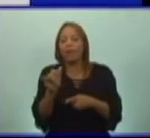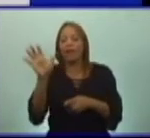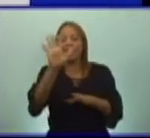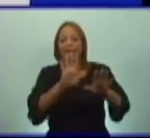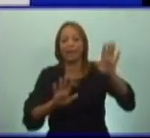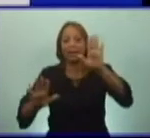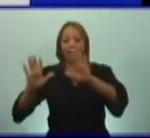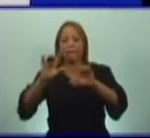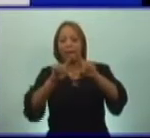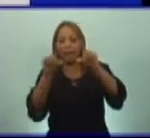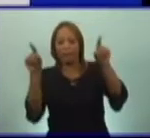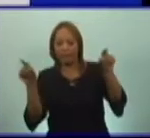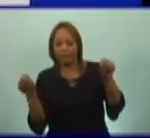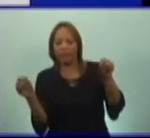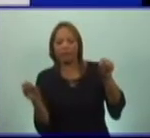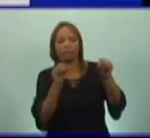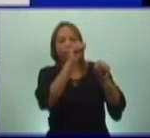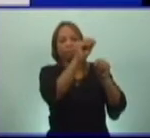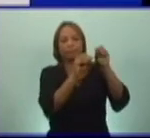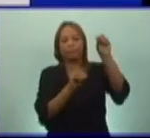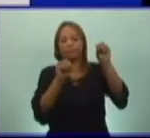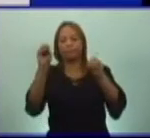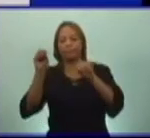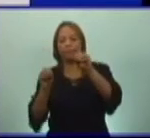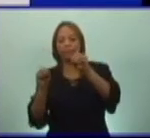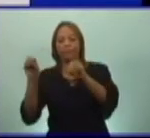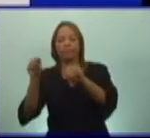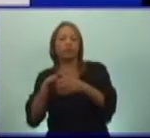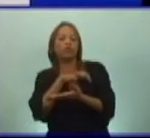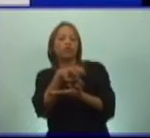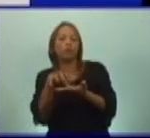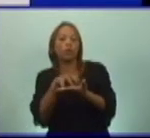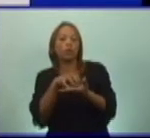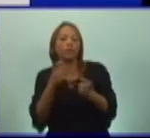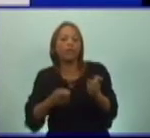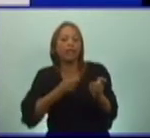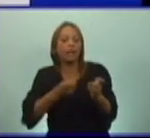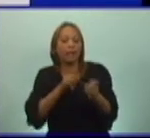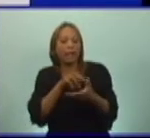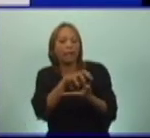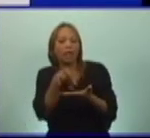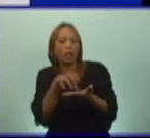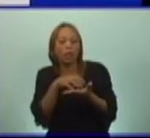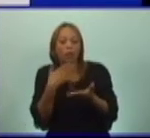lugar donde ocurrieron los hechos. No podemos